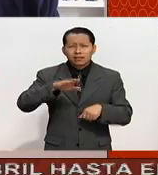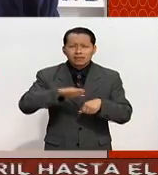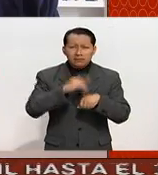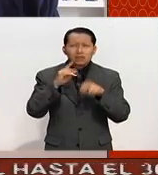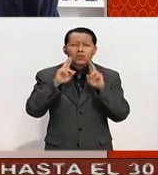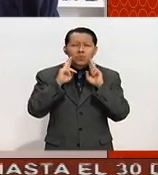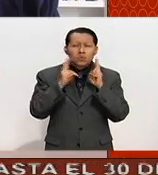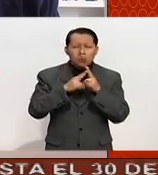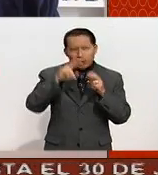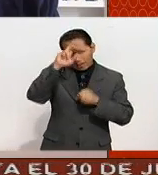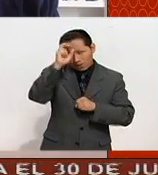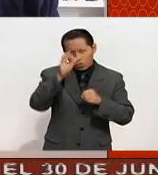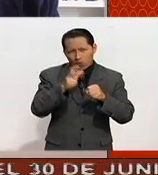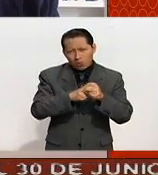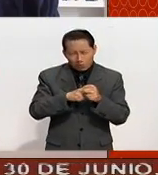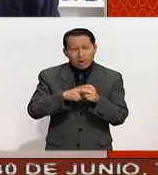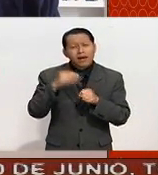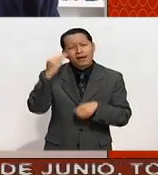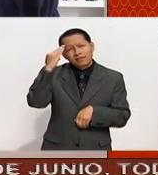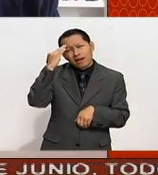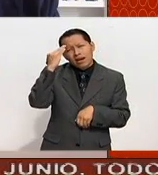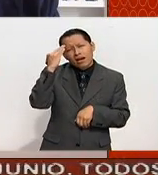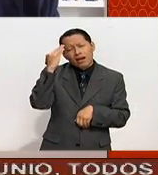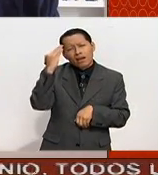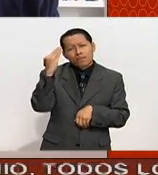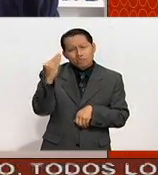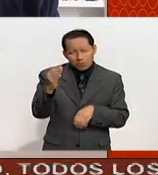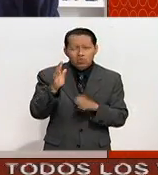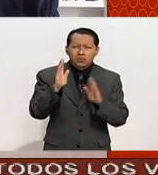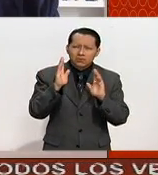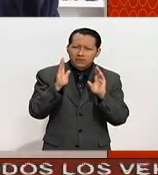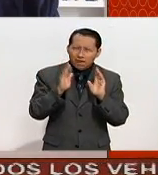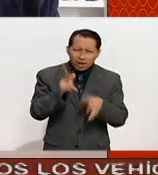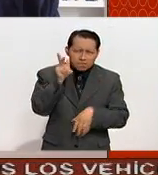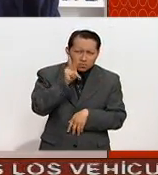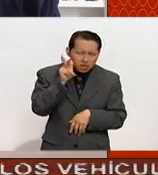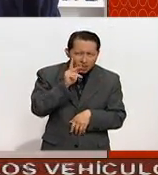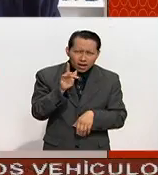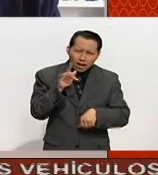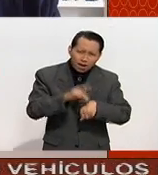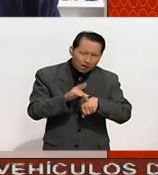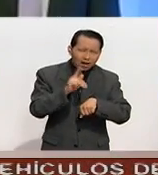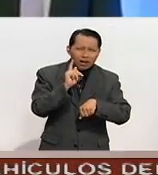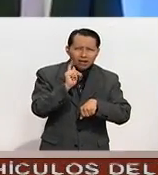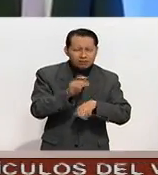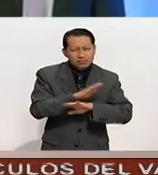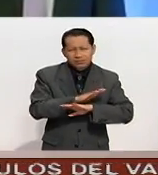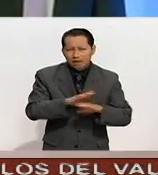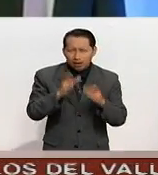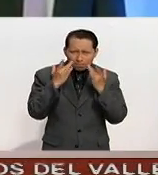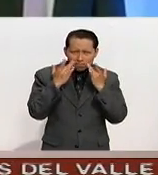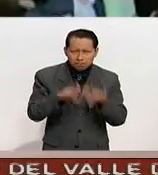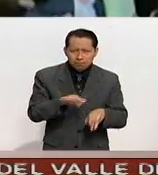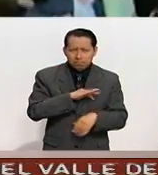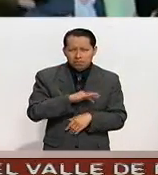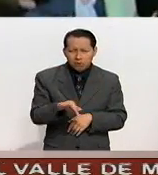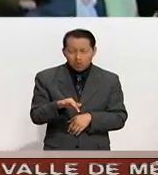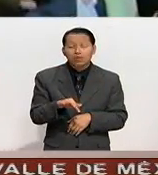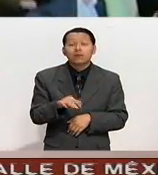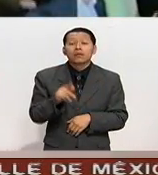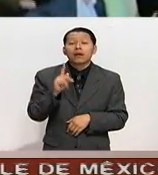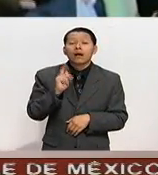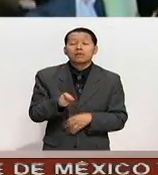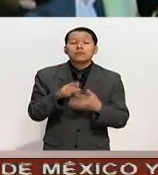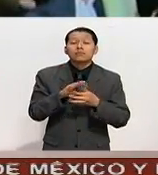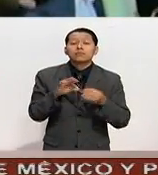Unión Europea, ya tuvimos suficiente tiempo, ya experimentamos, ya es momento de retirarnos. Y entonces lo que argumentan es,